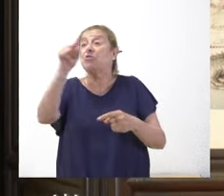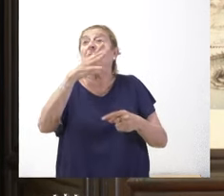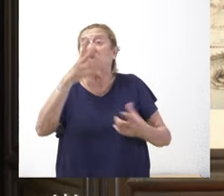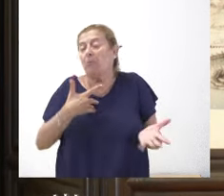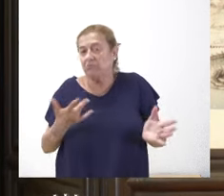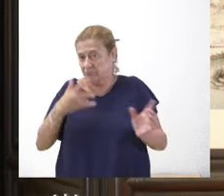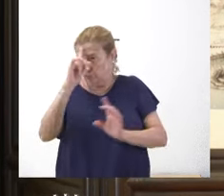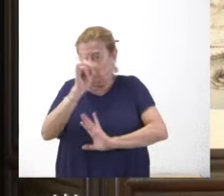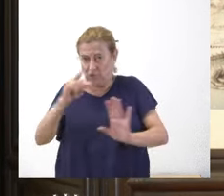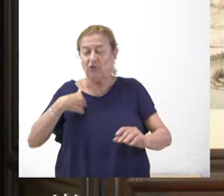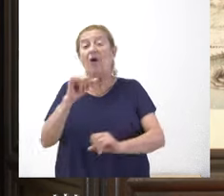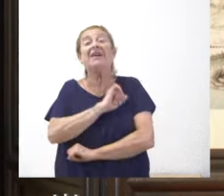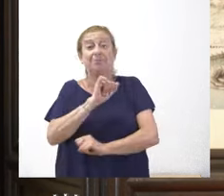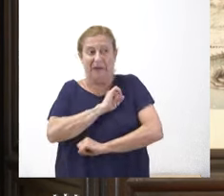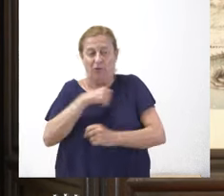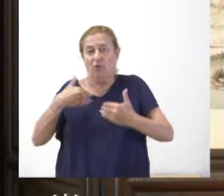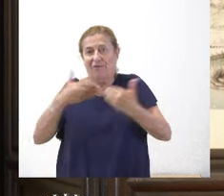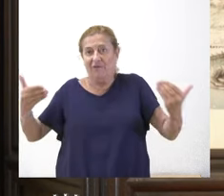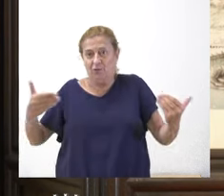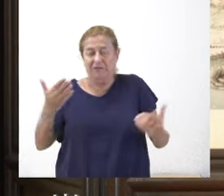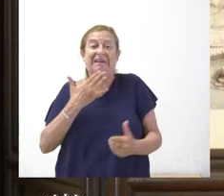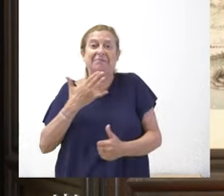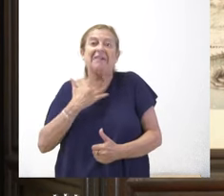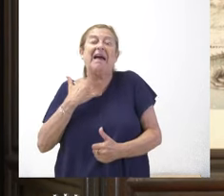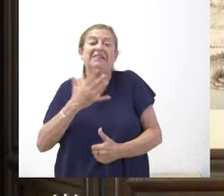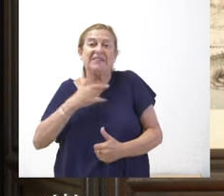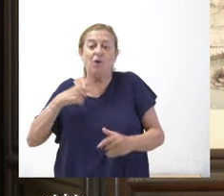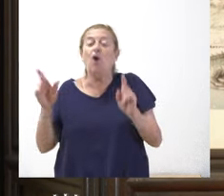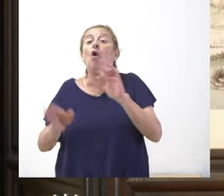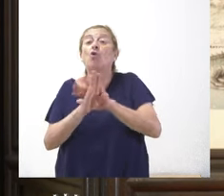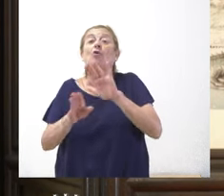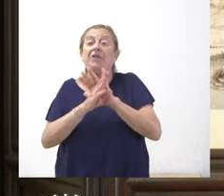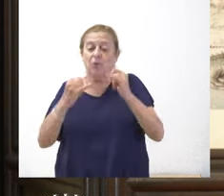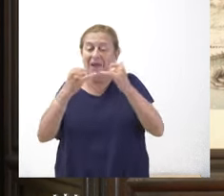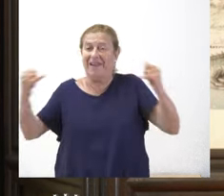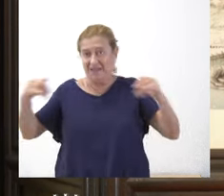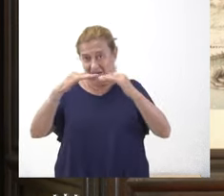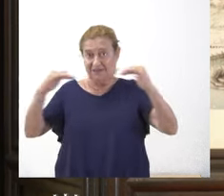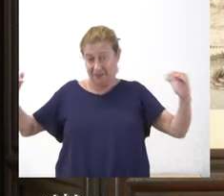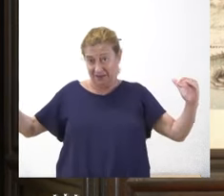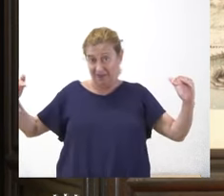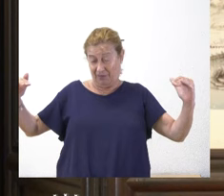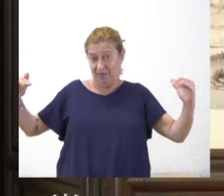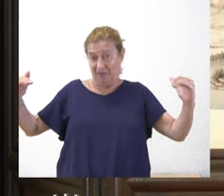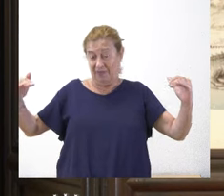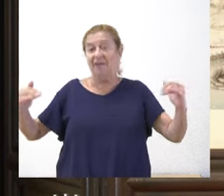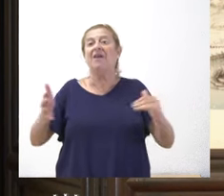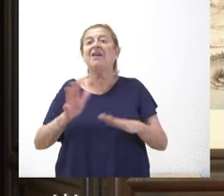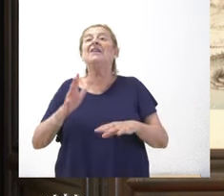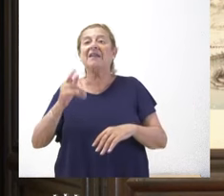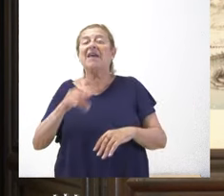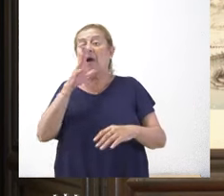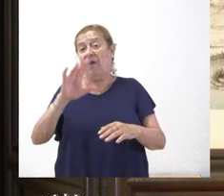espero confío y deseo que se mantenga esa línea de estabilidad que está eh